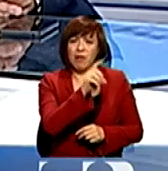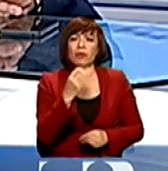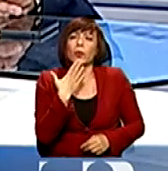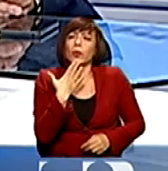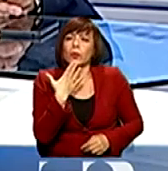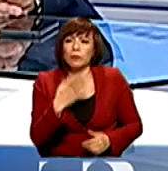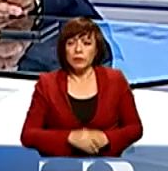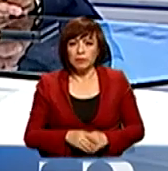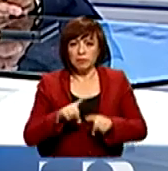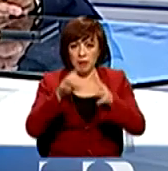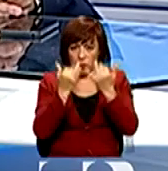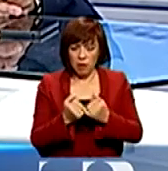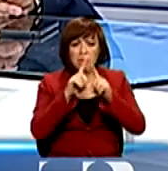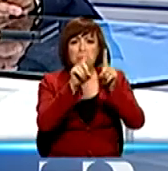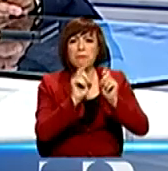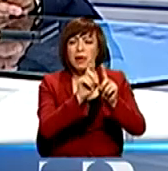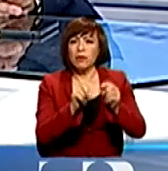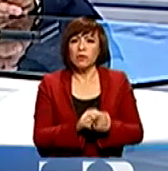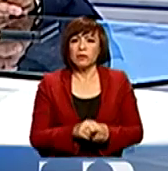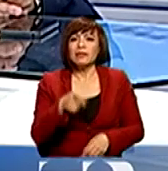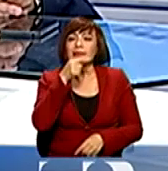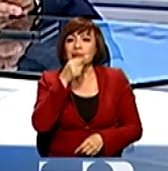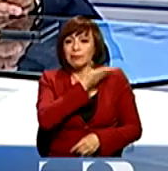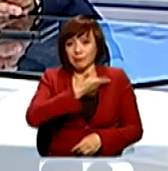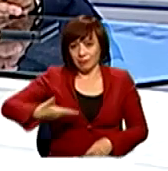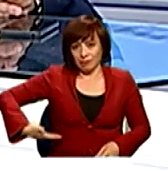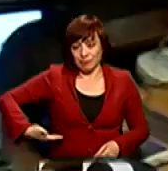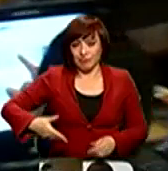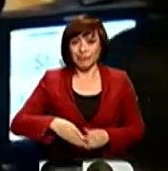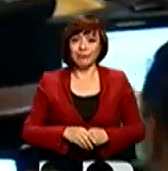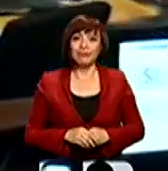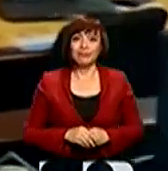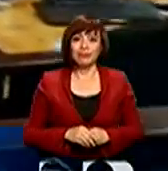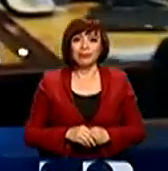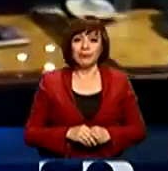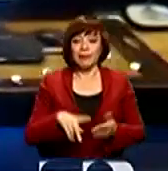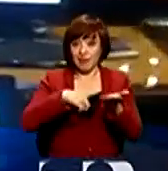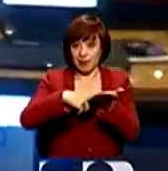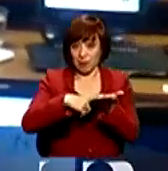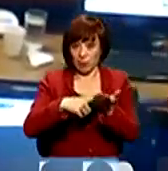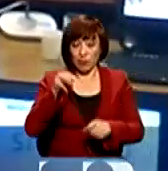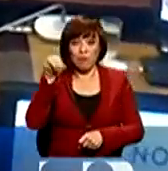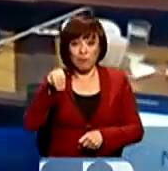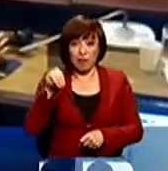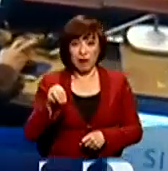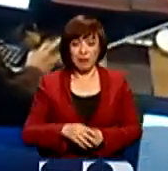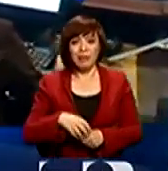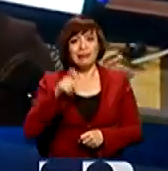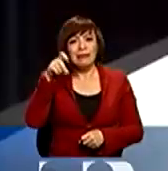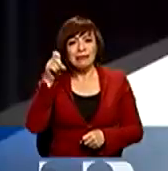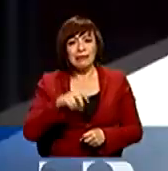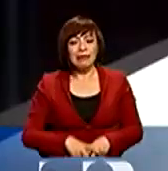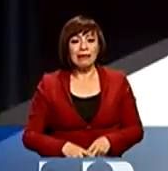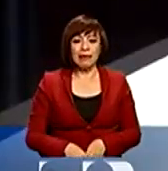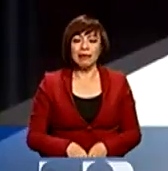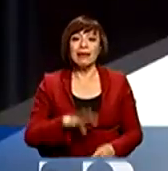hay cuestionamientos a la presidenta del Legislativo. En la sesión de este martes se debía evaluar las